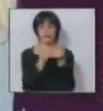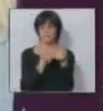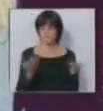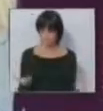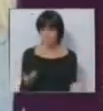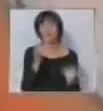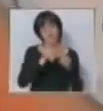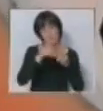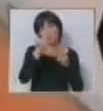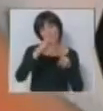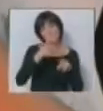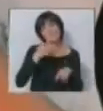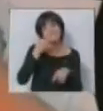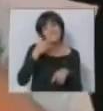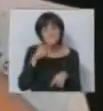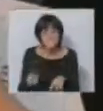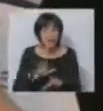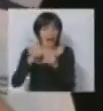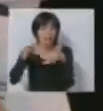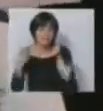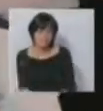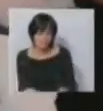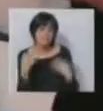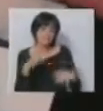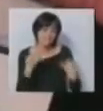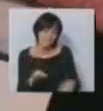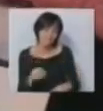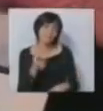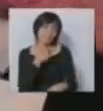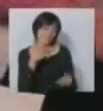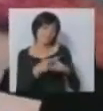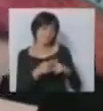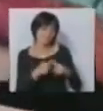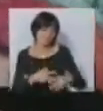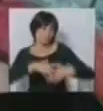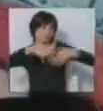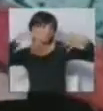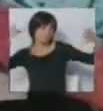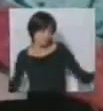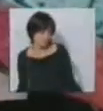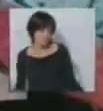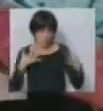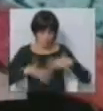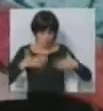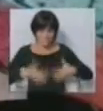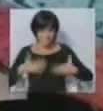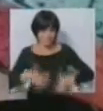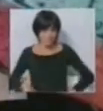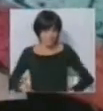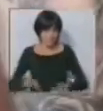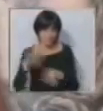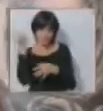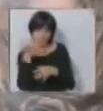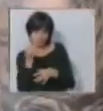ese tipo de fiestas, yo supongo que va a apelar a una fiesta muy ostentosa, a un vestido de algún diseñador muy